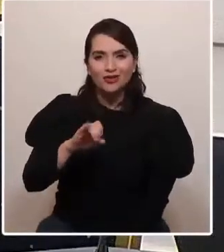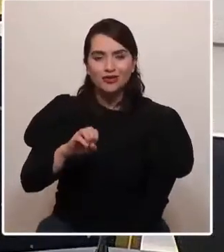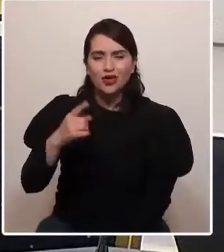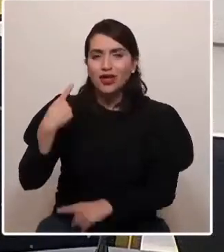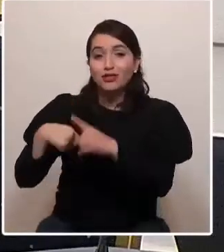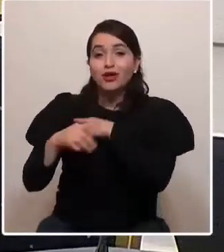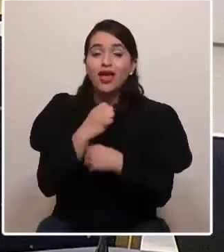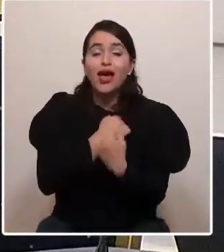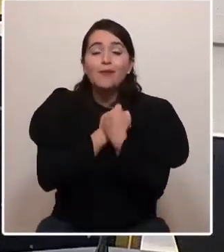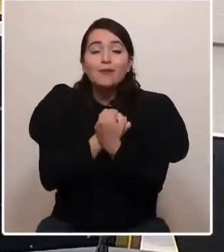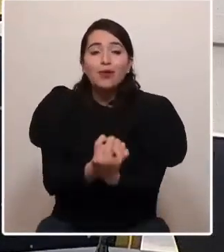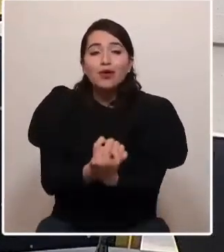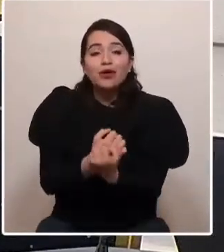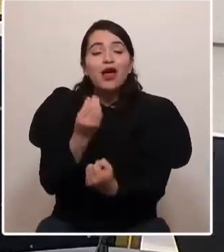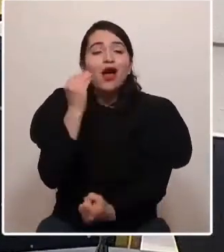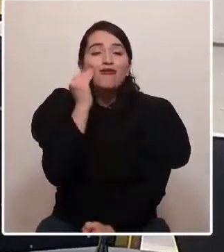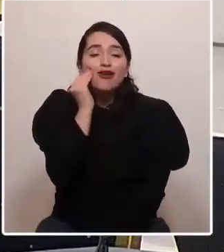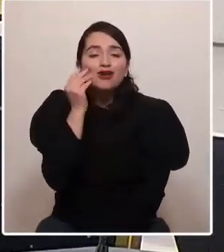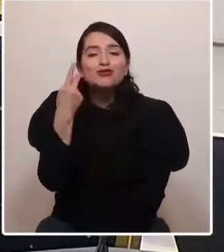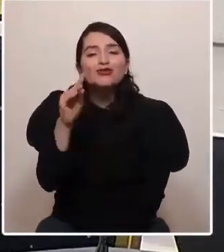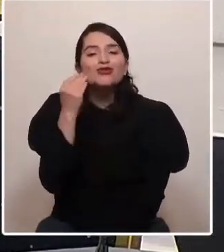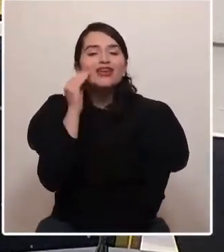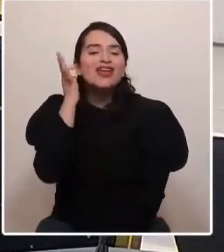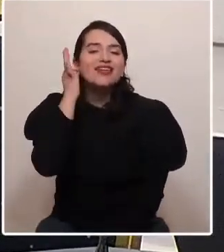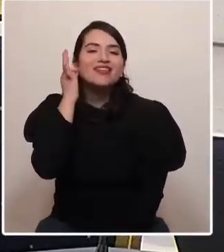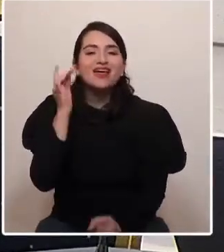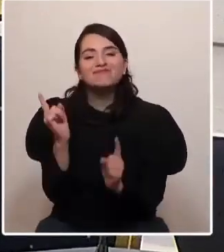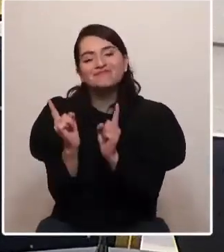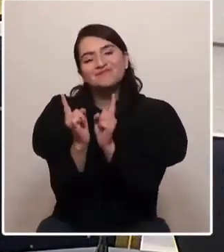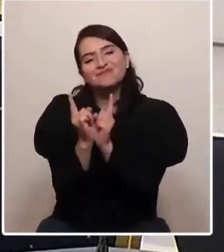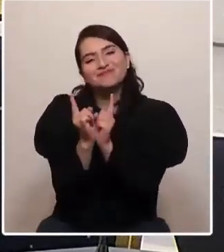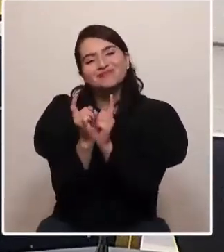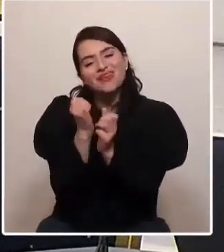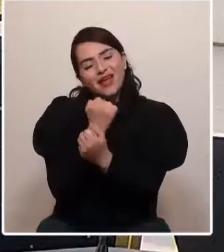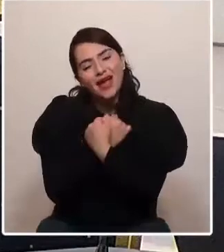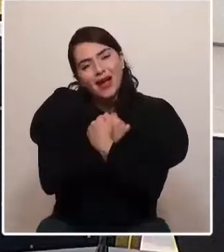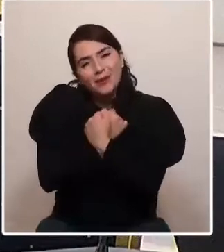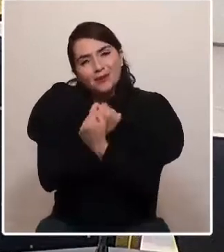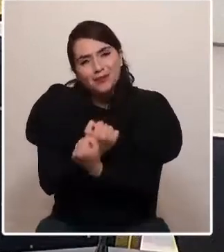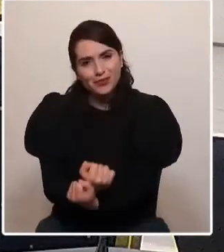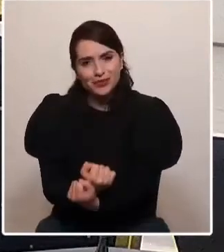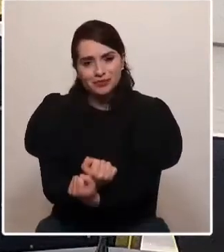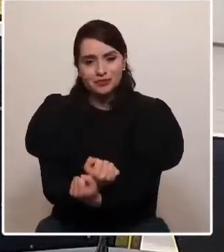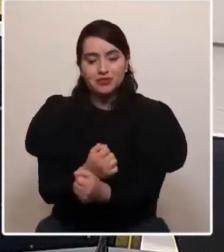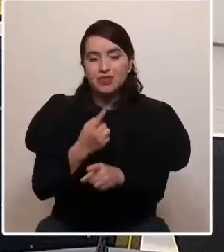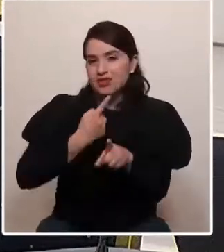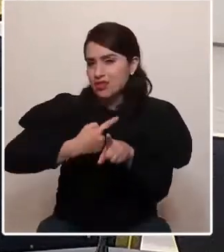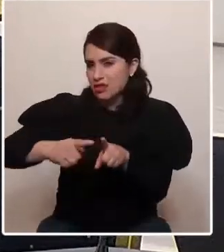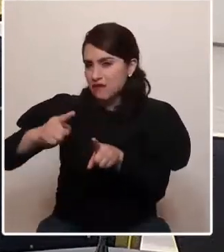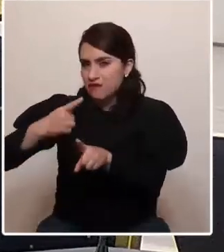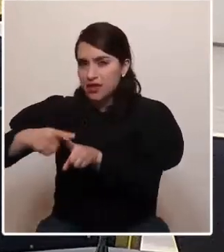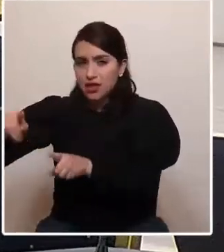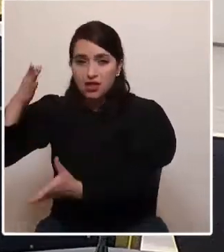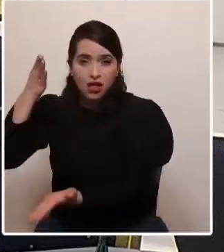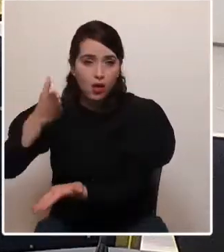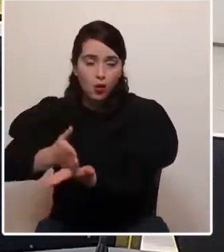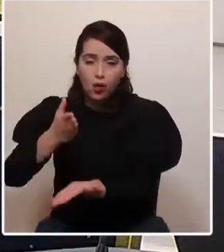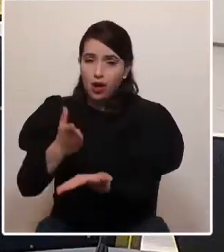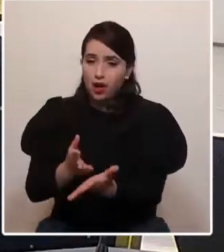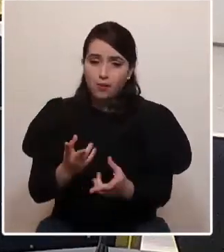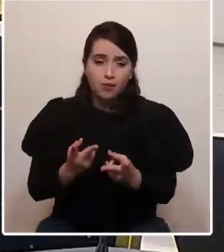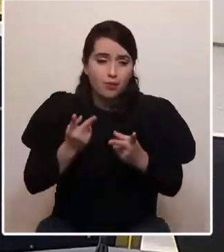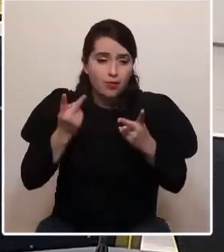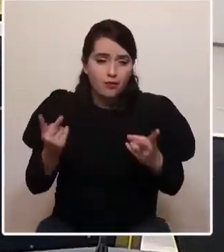de un abuelo por su nieta y de ella por él. Esta obra la dimos en muchas escuelas públicas. Antes